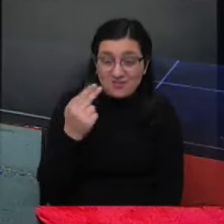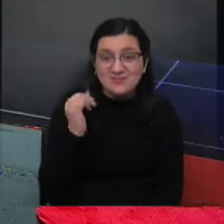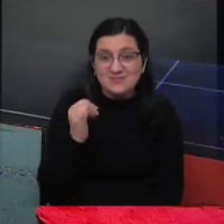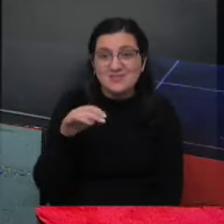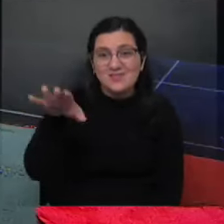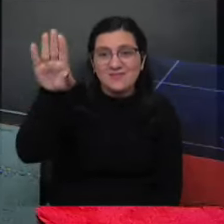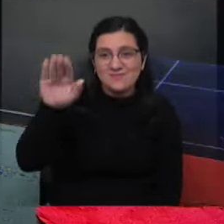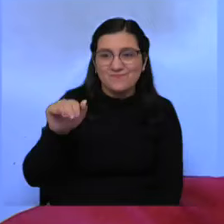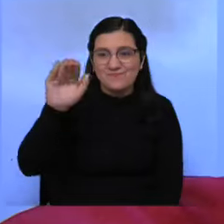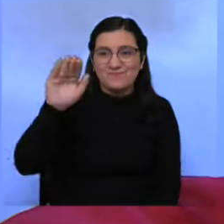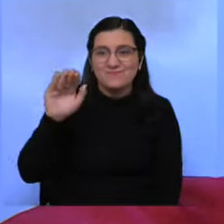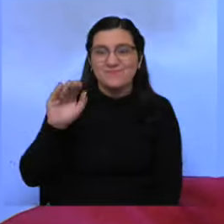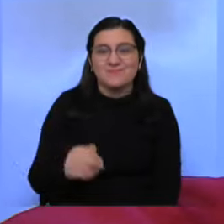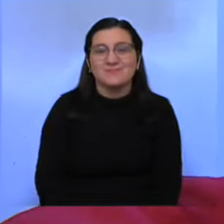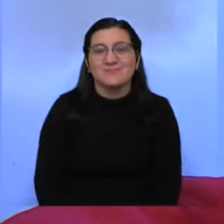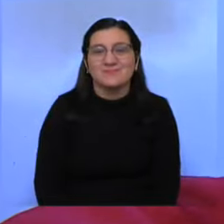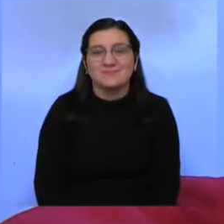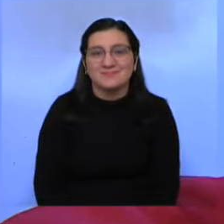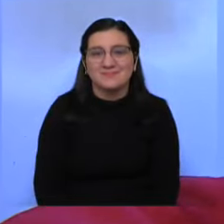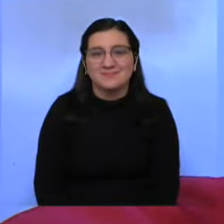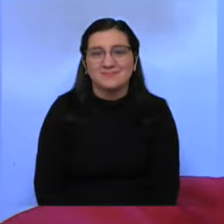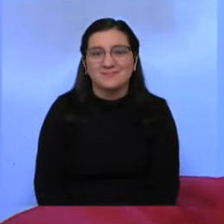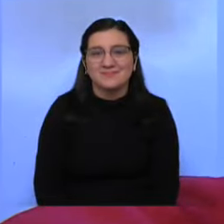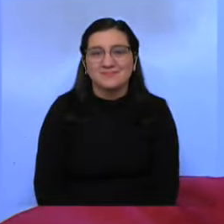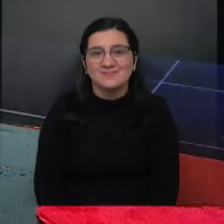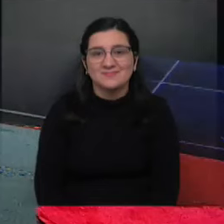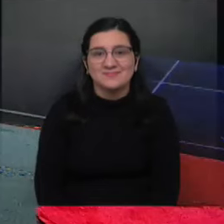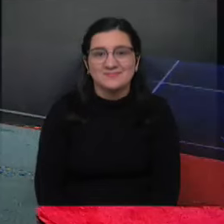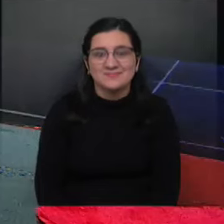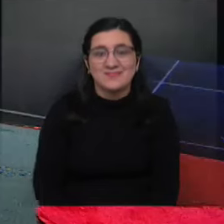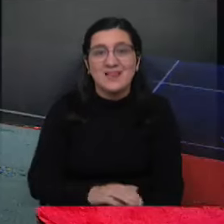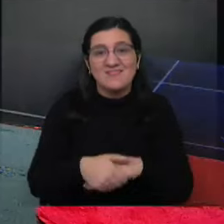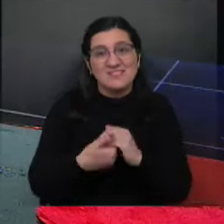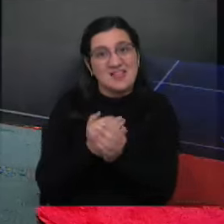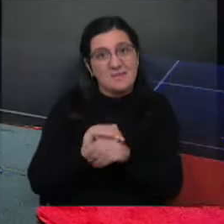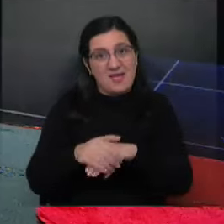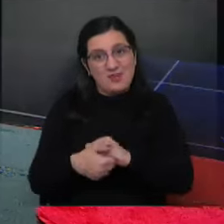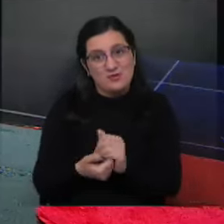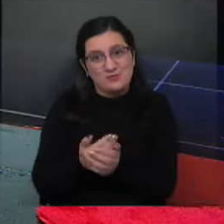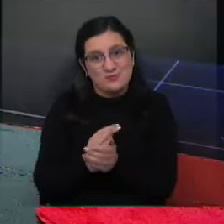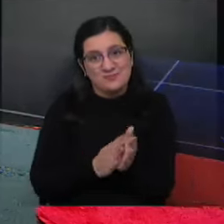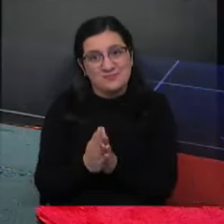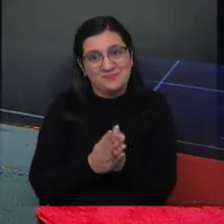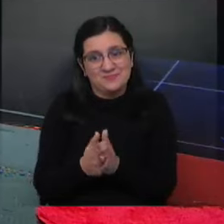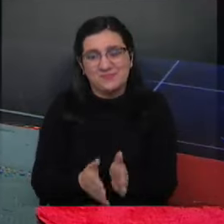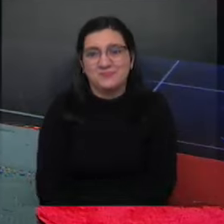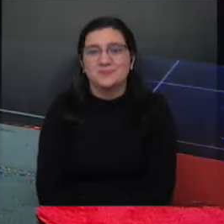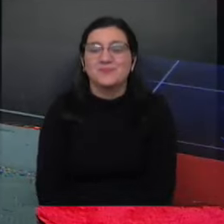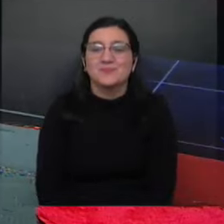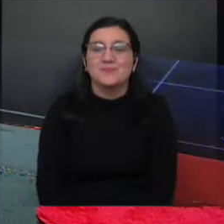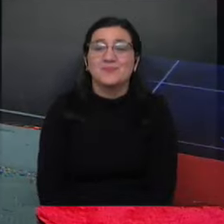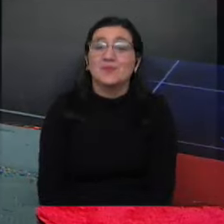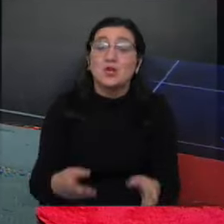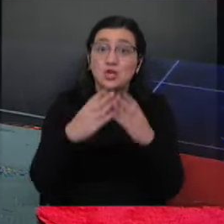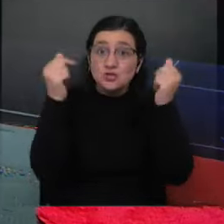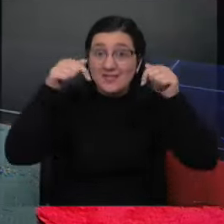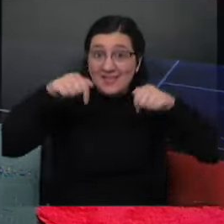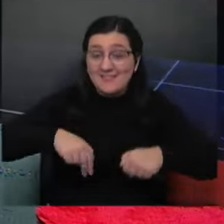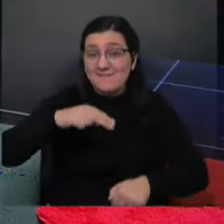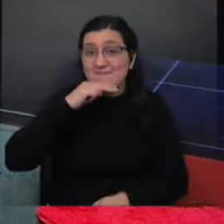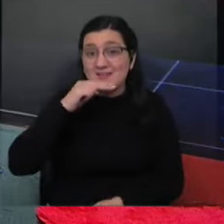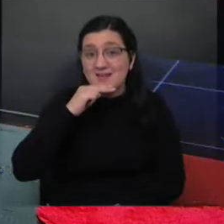cisterna justo qué brutal escuch no se escuchó no lávese las manos mañana podemos escucharla este señor señor no se olviden que este viernes